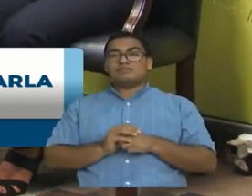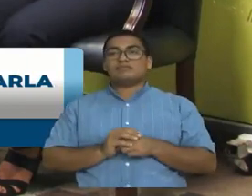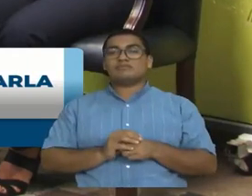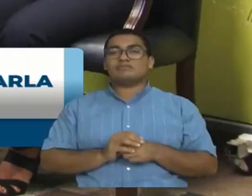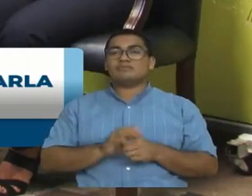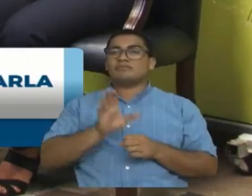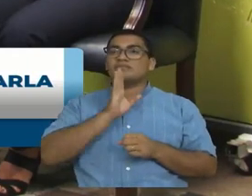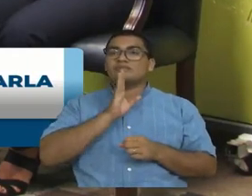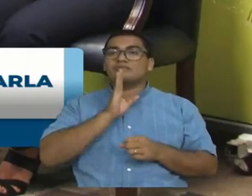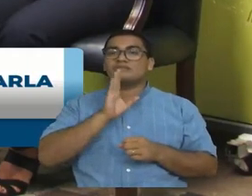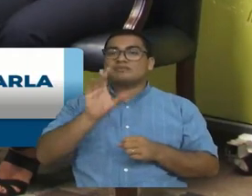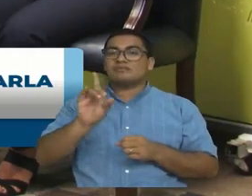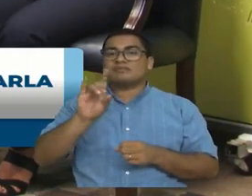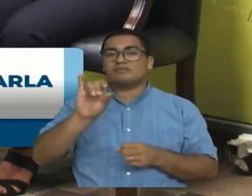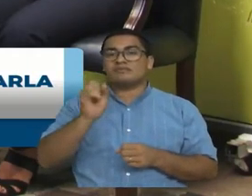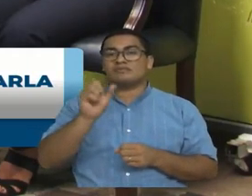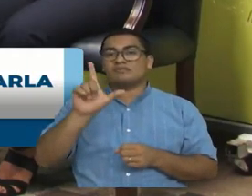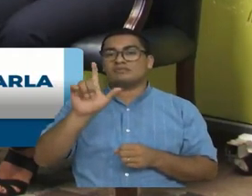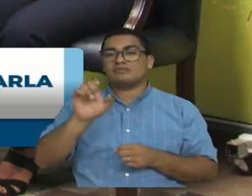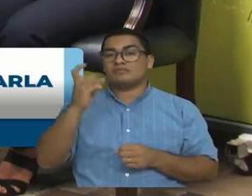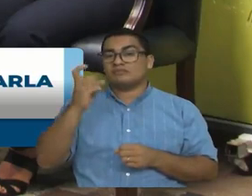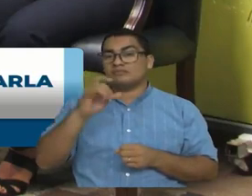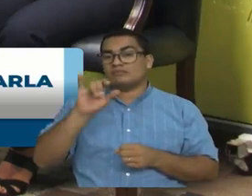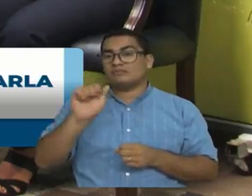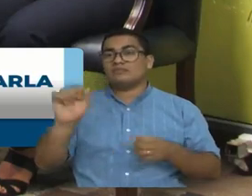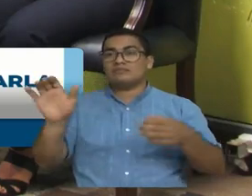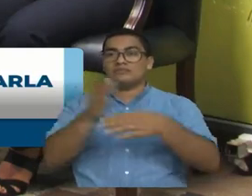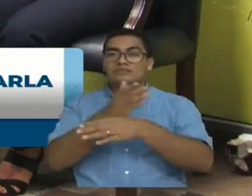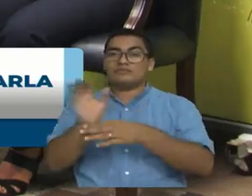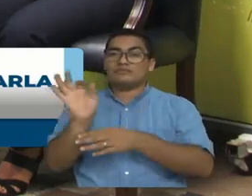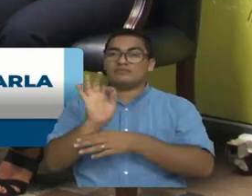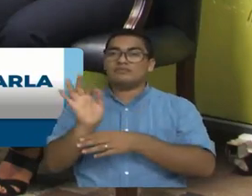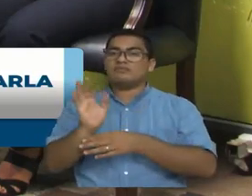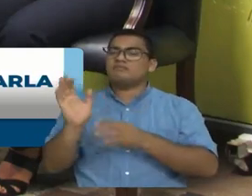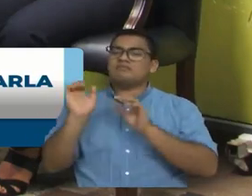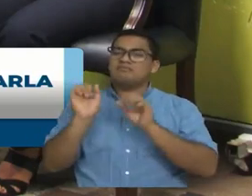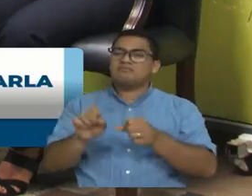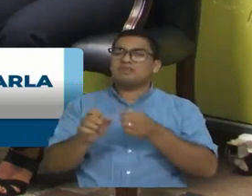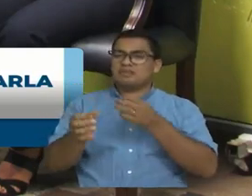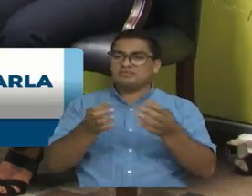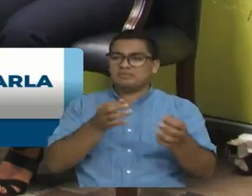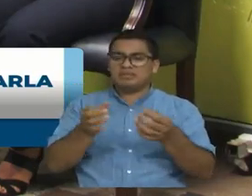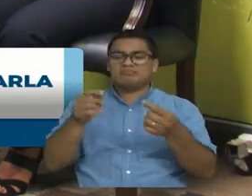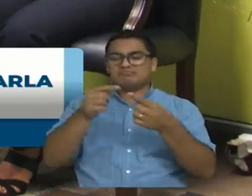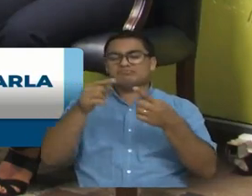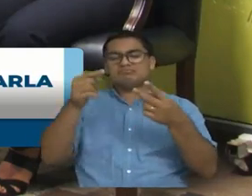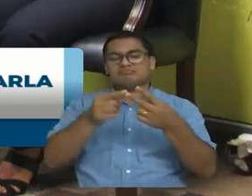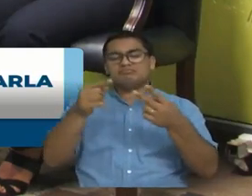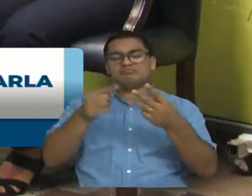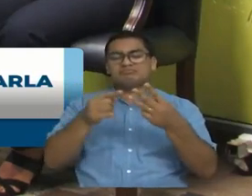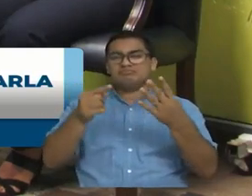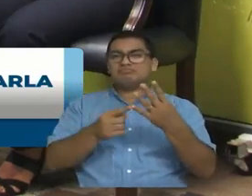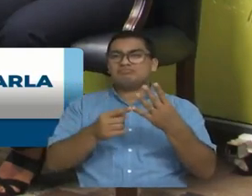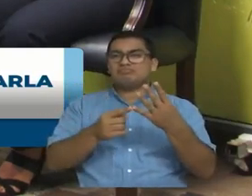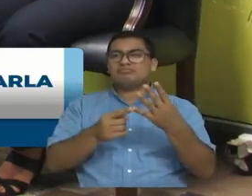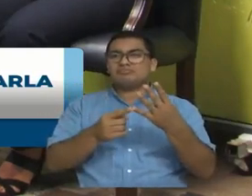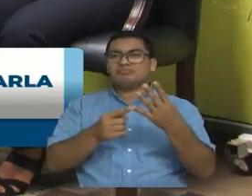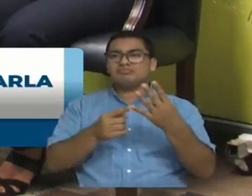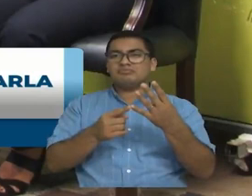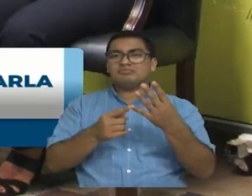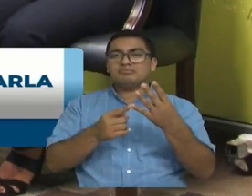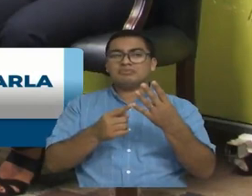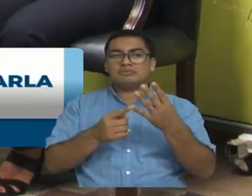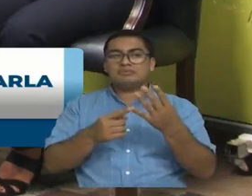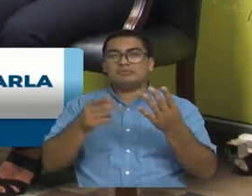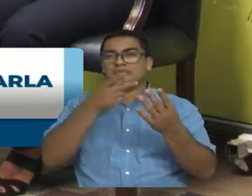de dislexia también hablamos de diferentes tipos. Sí. ¿Nos podría explicar cada uno de ellos, doctora, para la buena comprensión